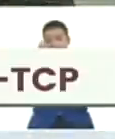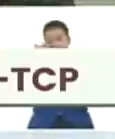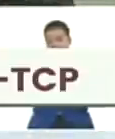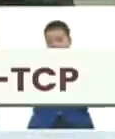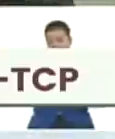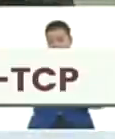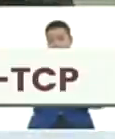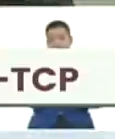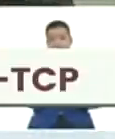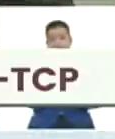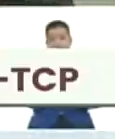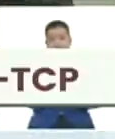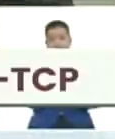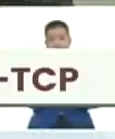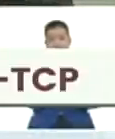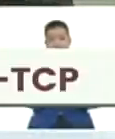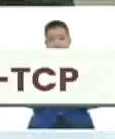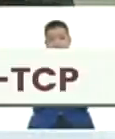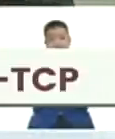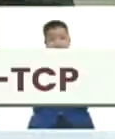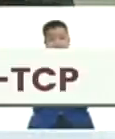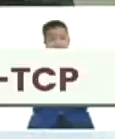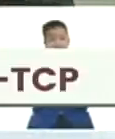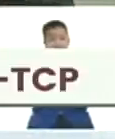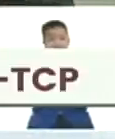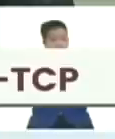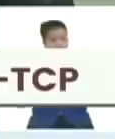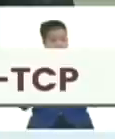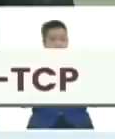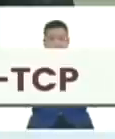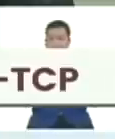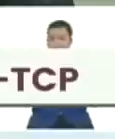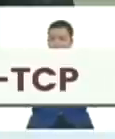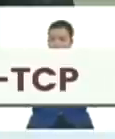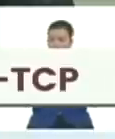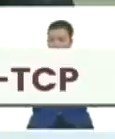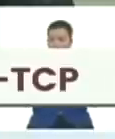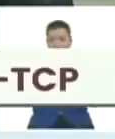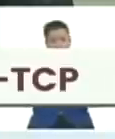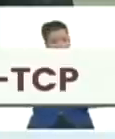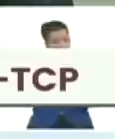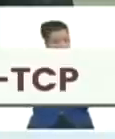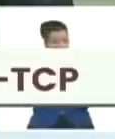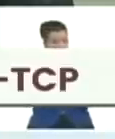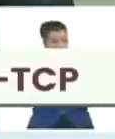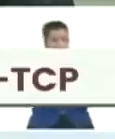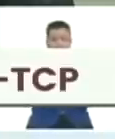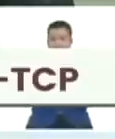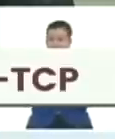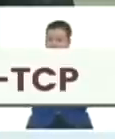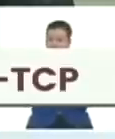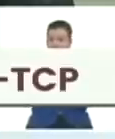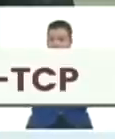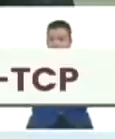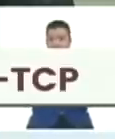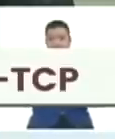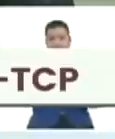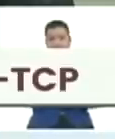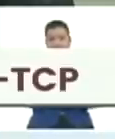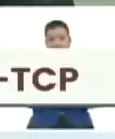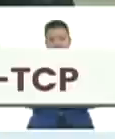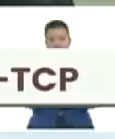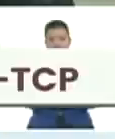Es necesario que coordinemos nuestras respuestas a las múltiples crisis que